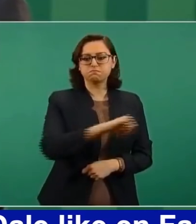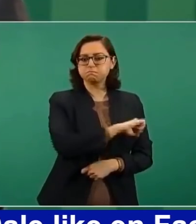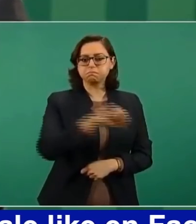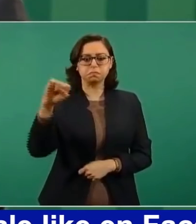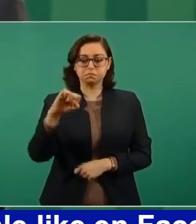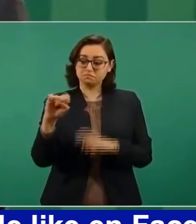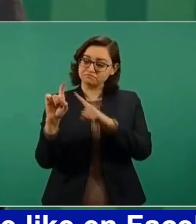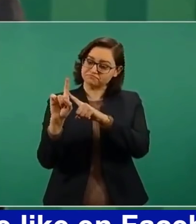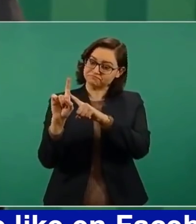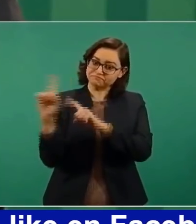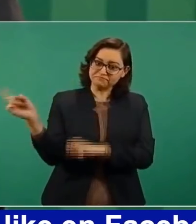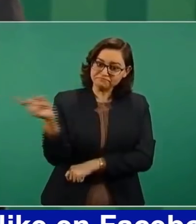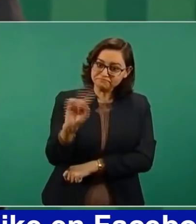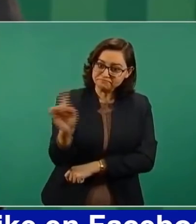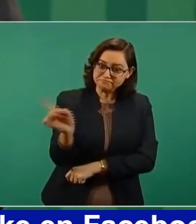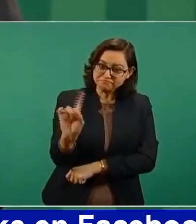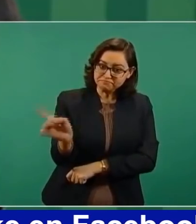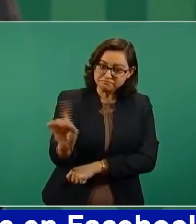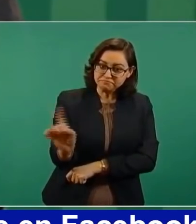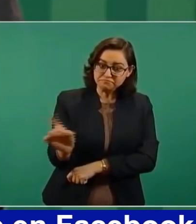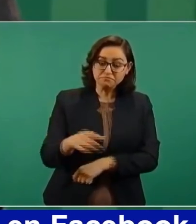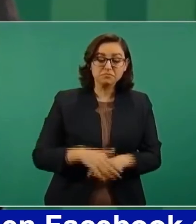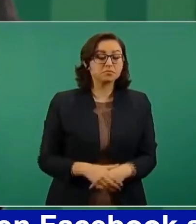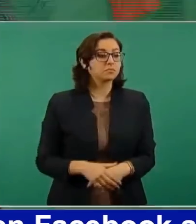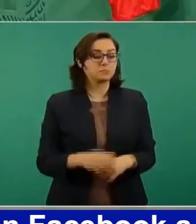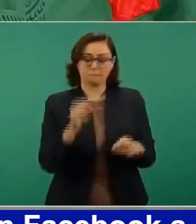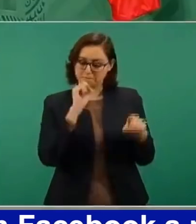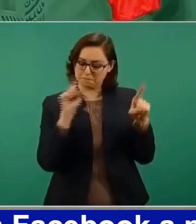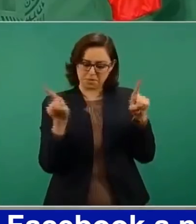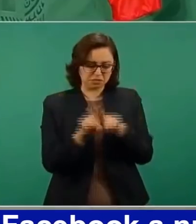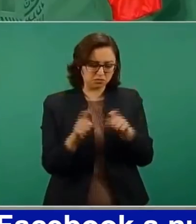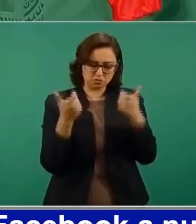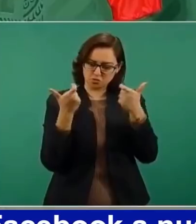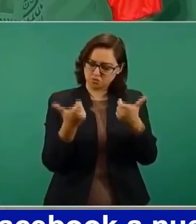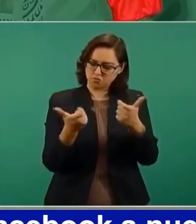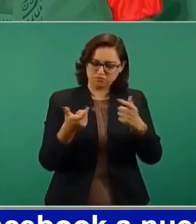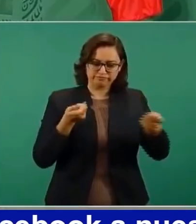mi dedito. Se va a mantener.